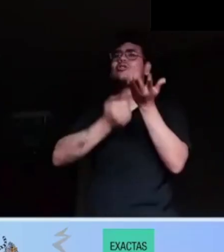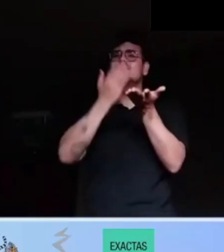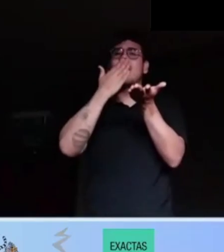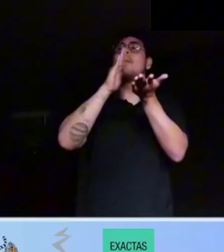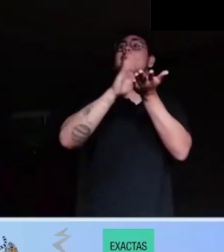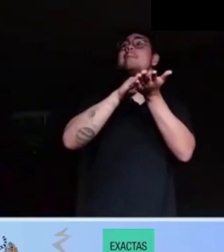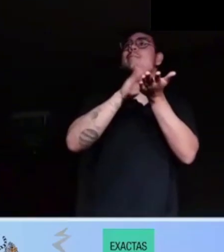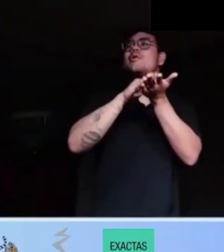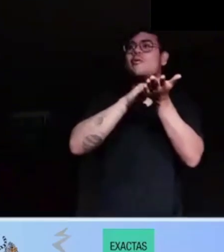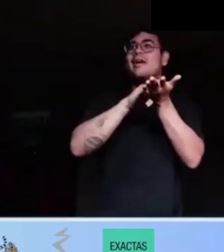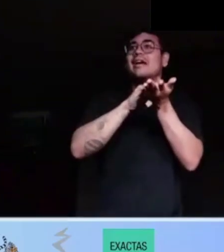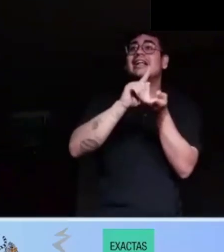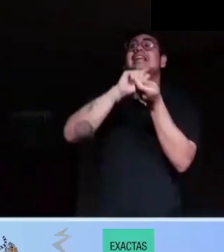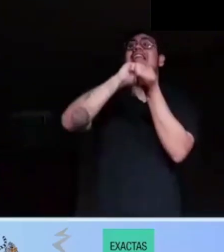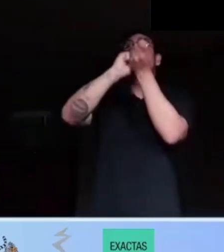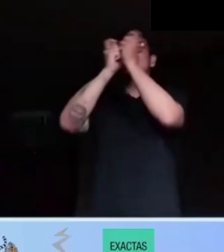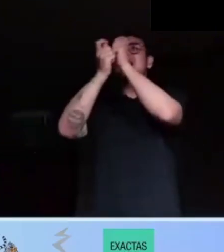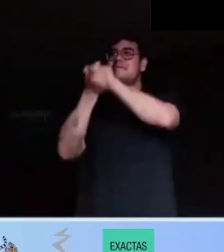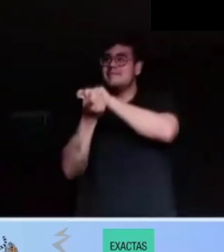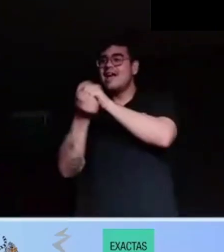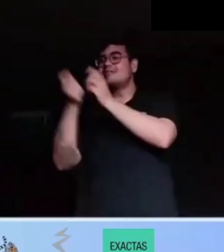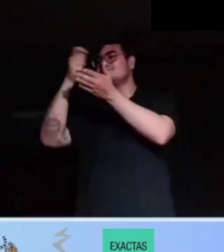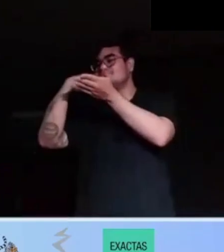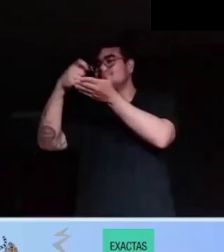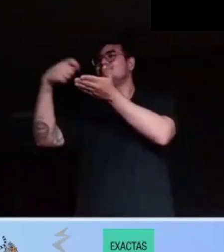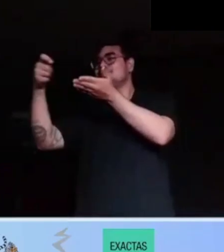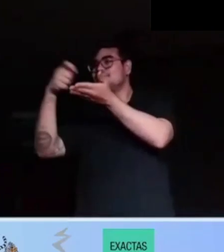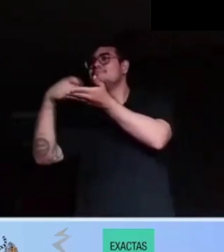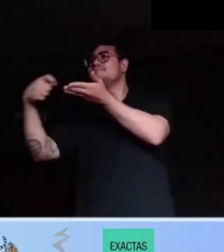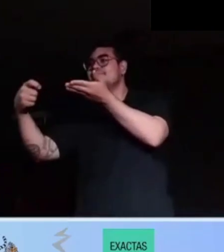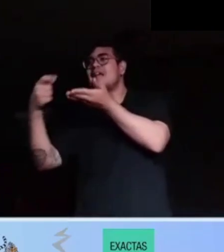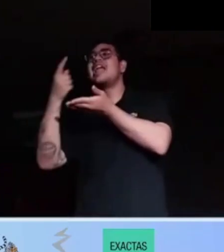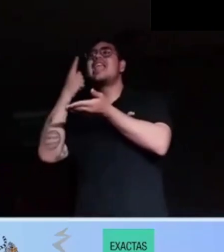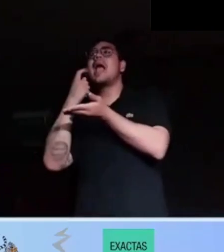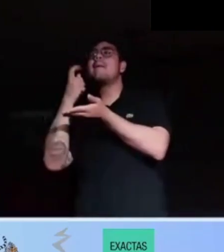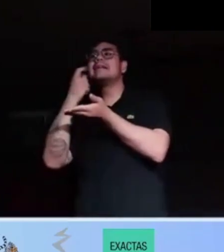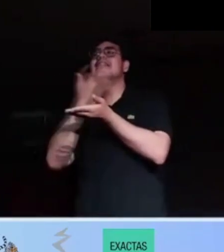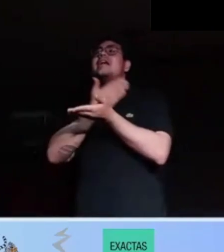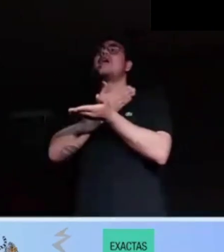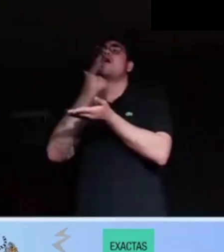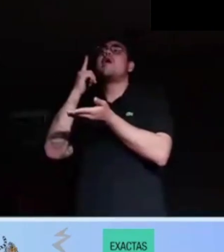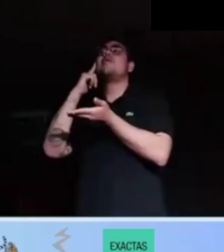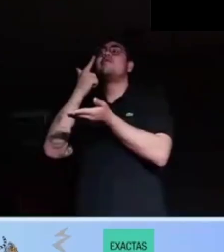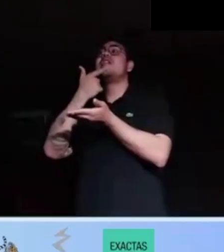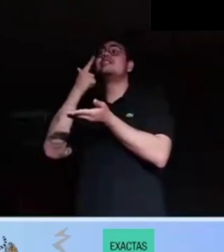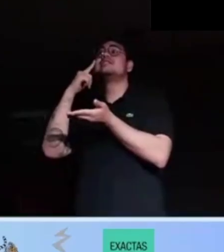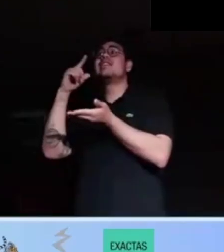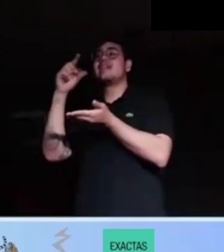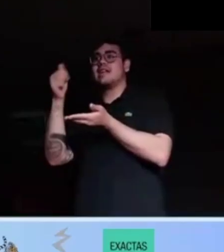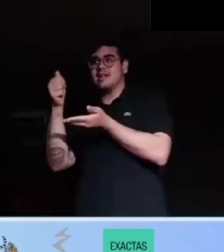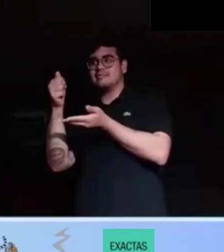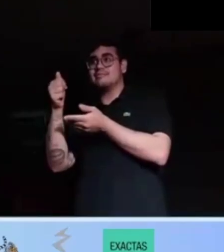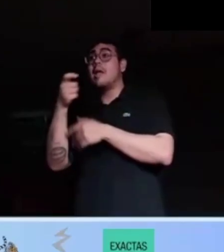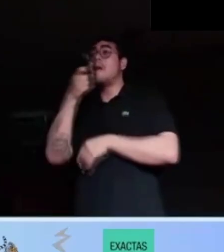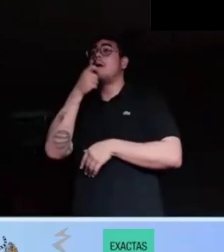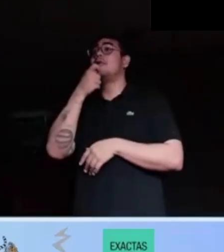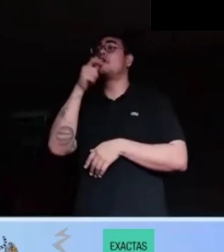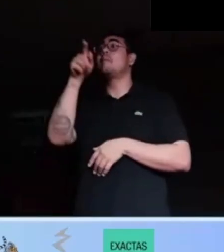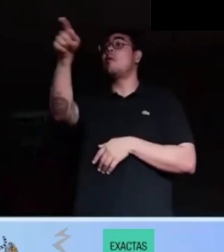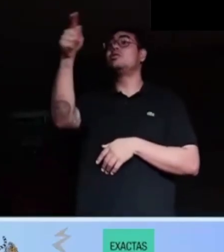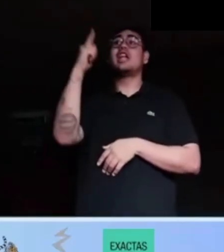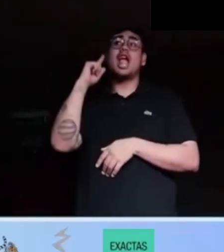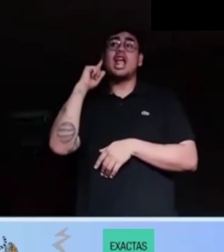es distinto a lo que les pasa a los oyentes. Porque lo que pasa es que nosotros nos pusimos el desafío de pensar clases para